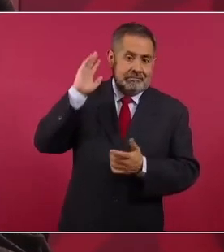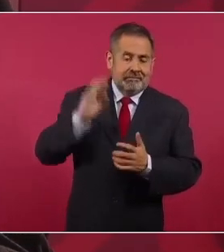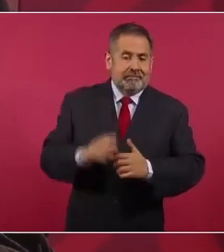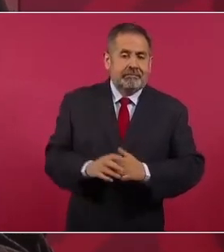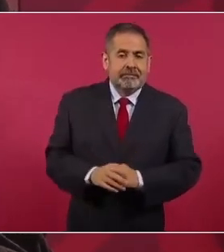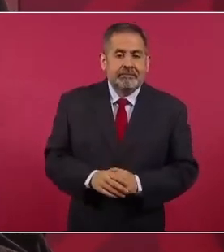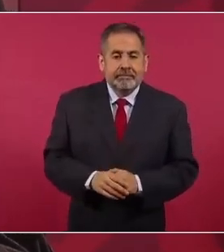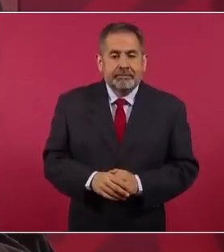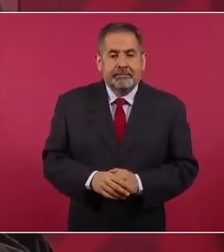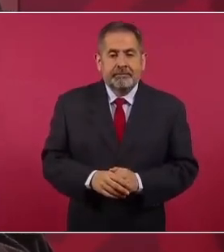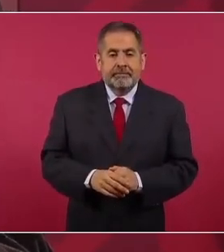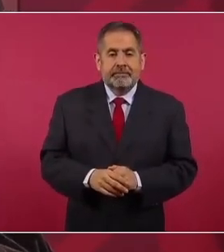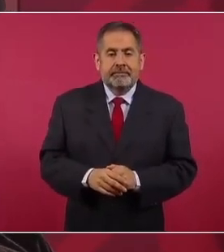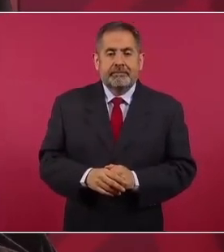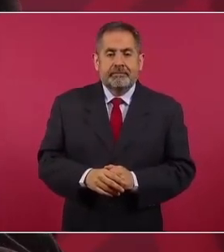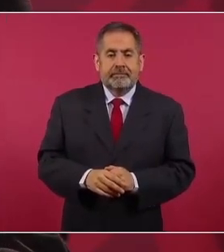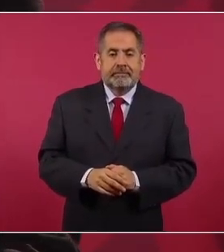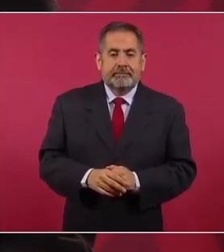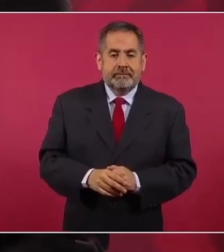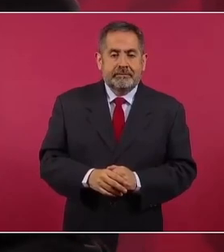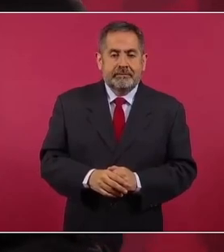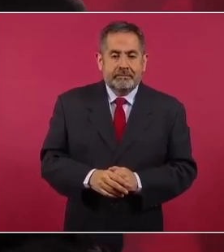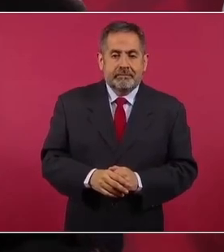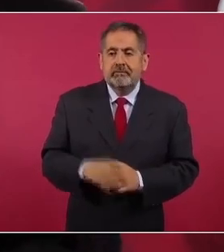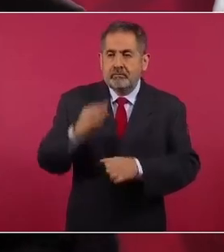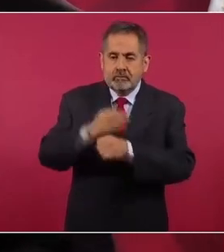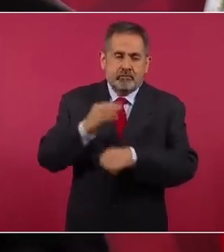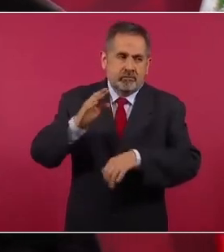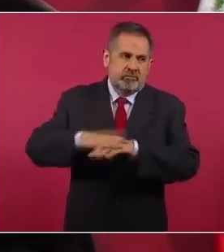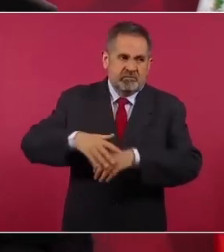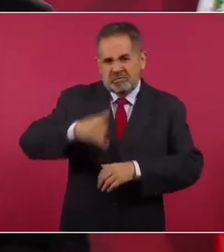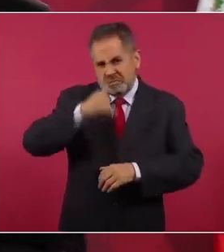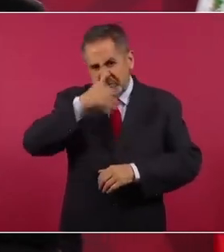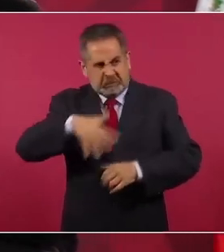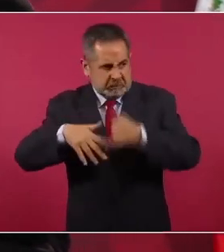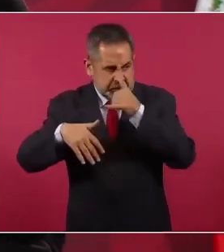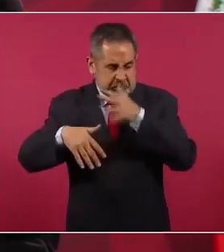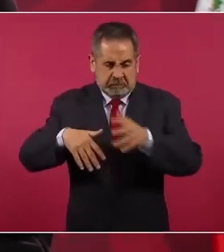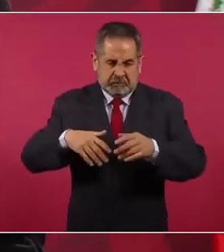que hay más agresividad.